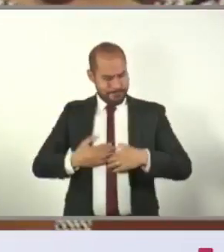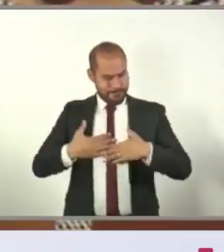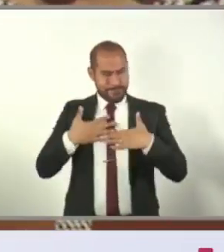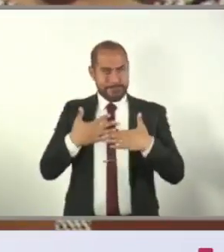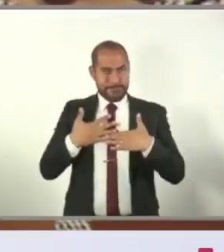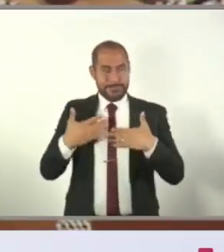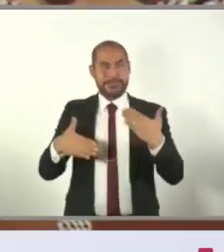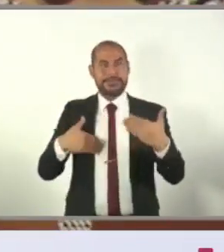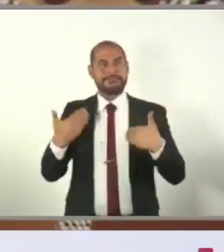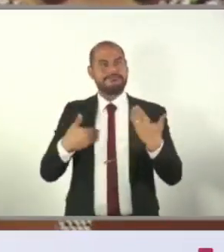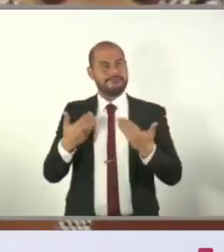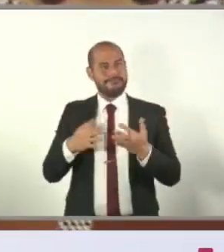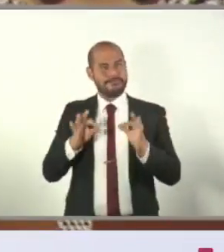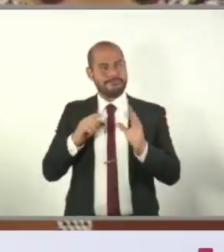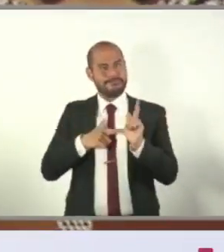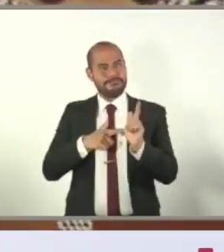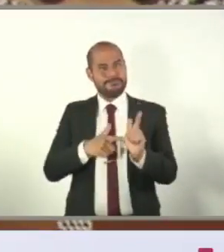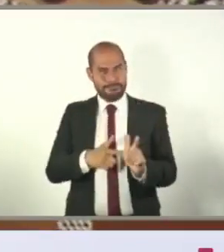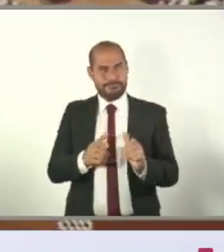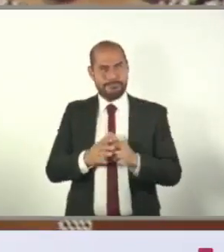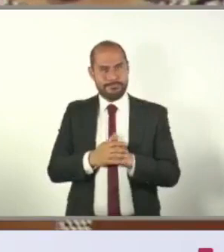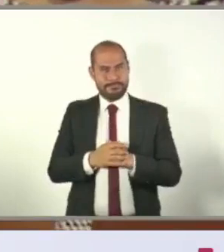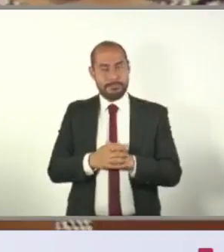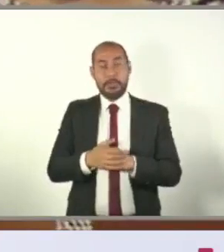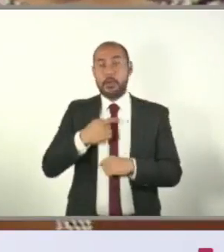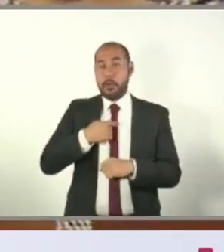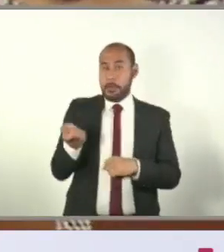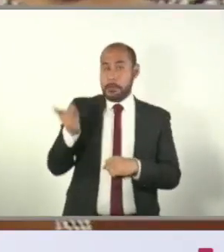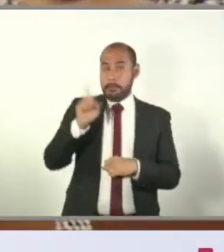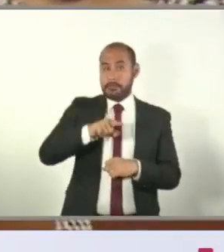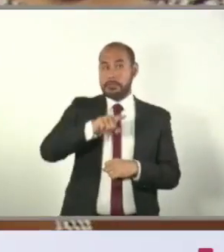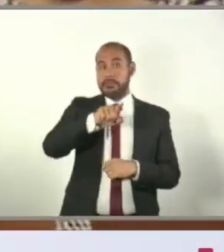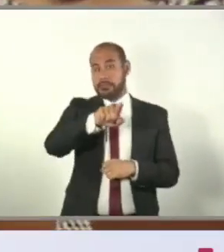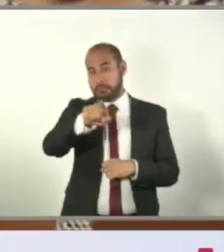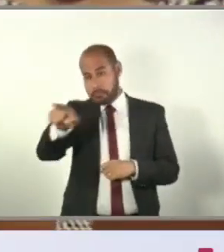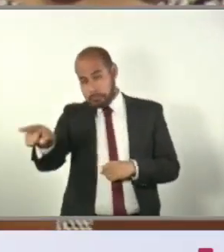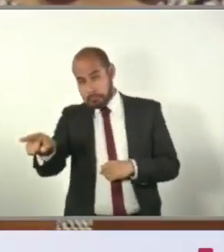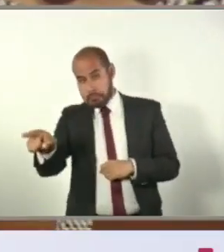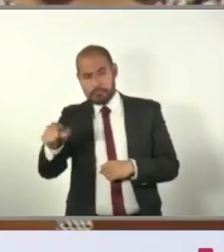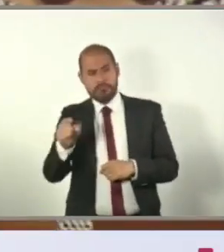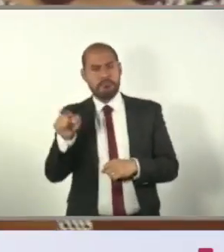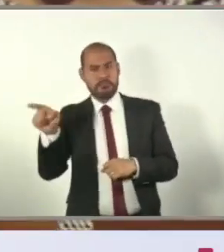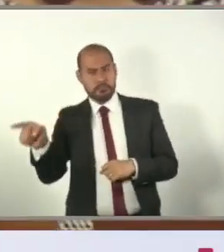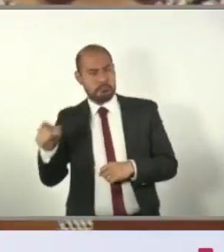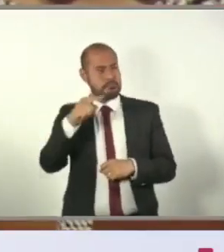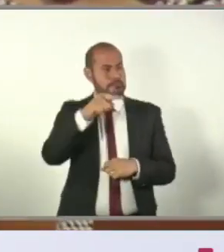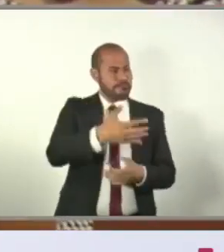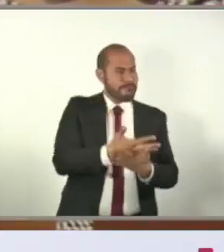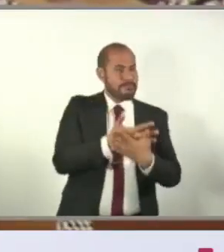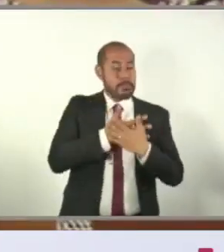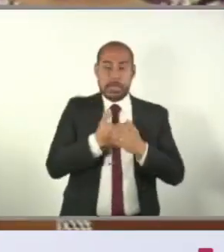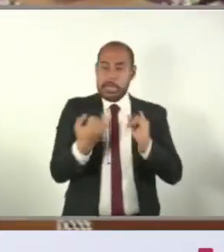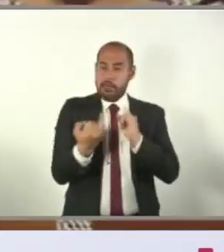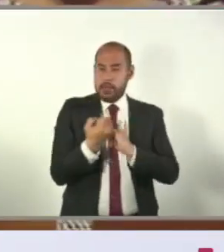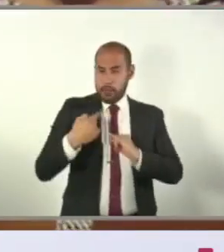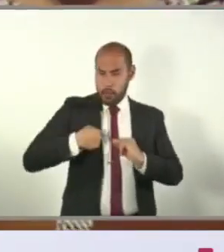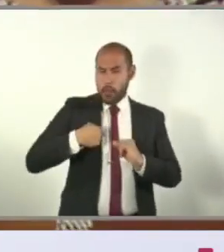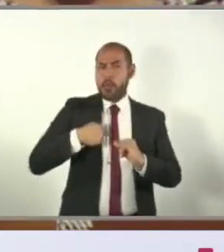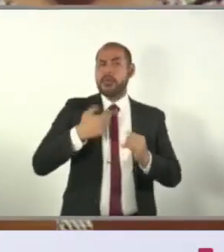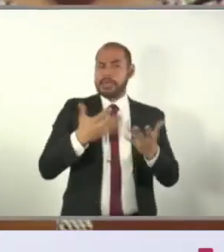sea plena. Este es mi mandamiento, que se amen los unos a los otros como yo los he